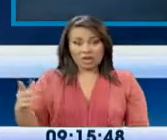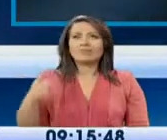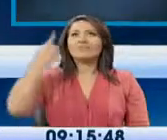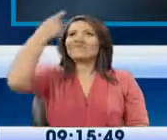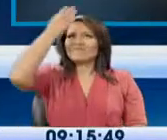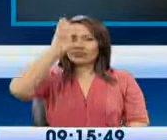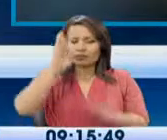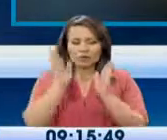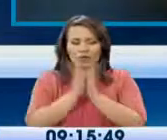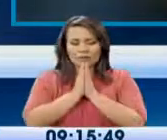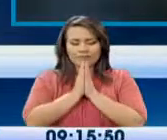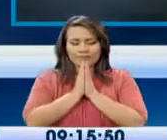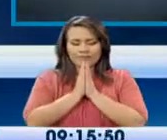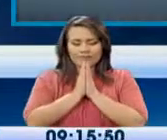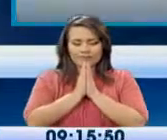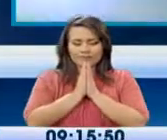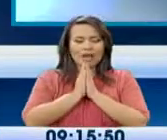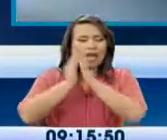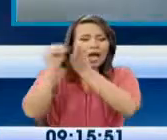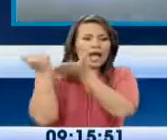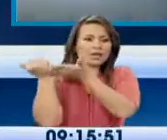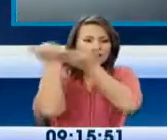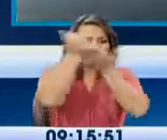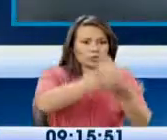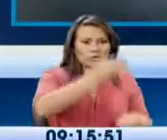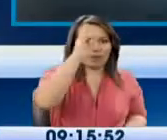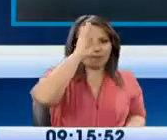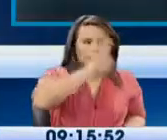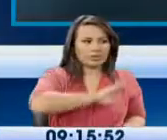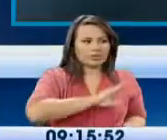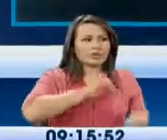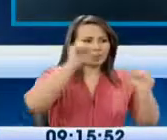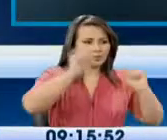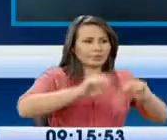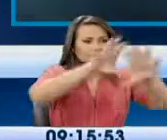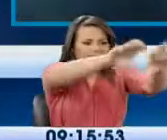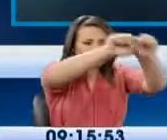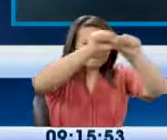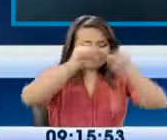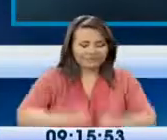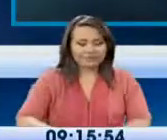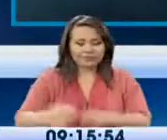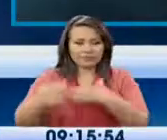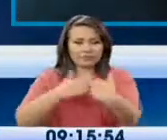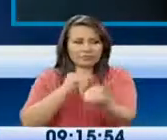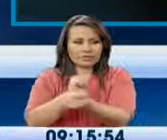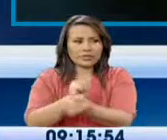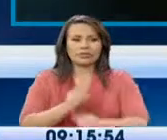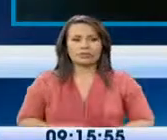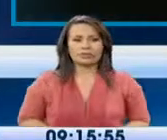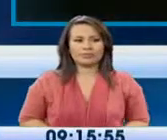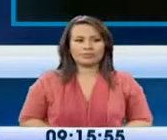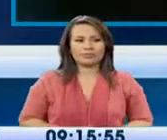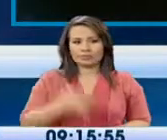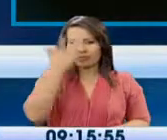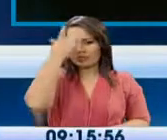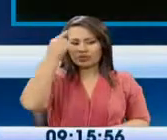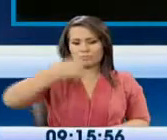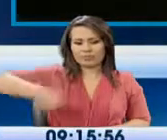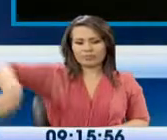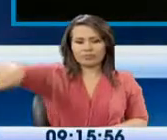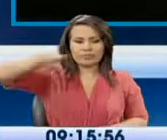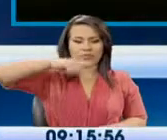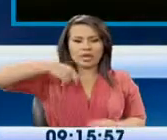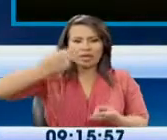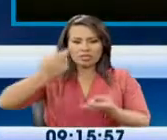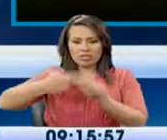a la ley divina justamente, la policía encuentra y los ubica para poderles dañar, entre comillas, un negocio